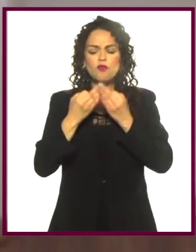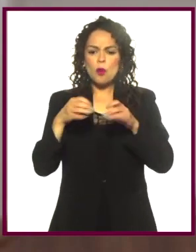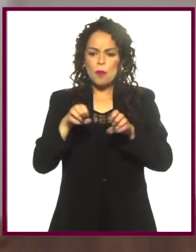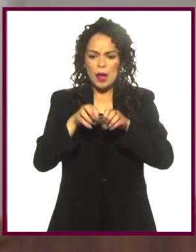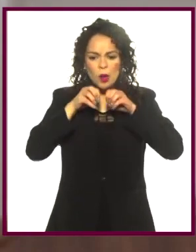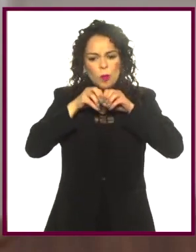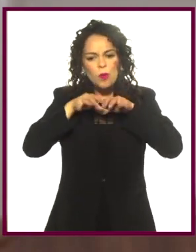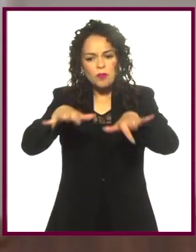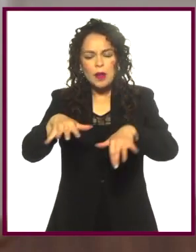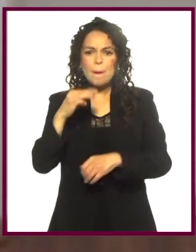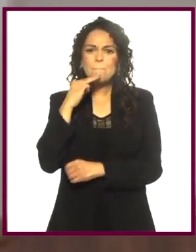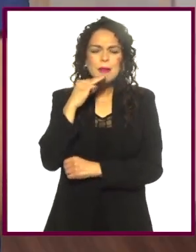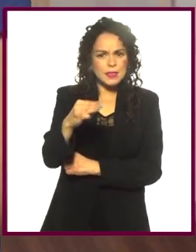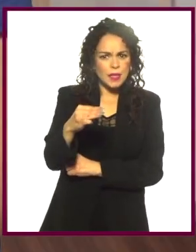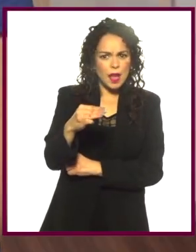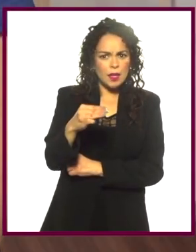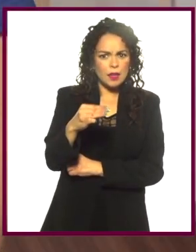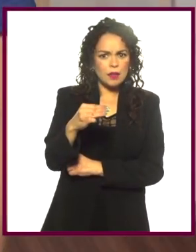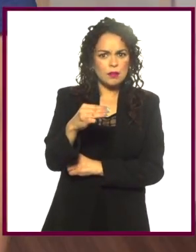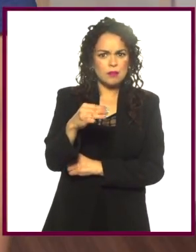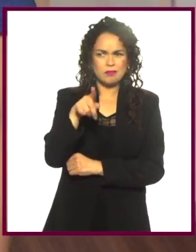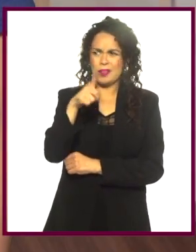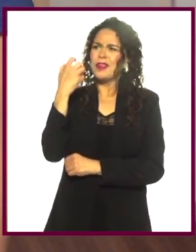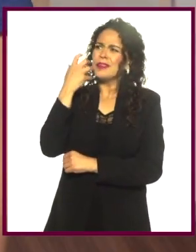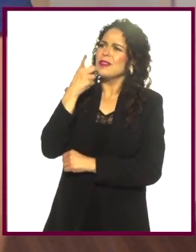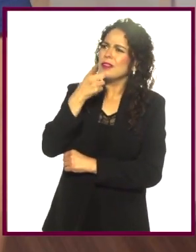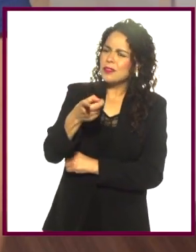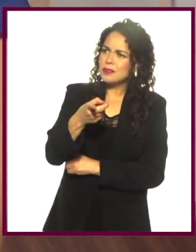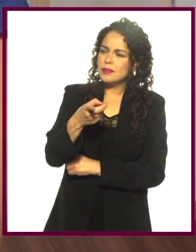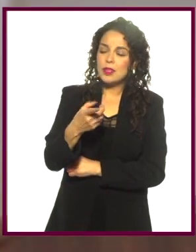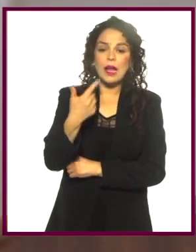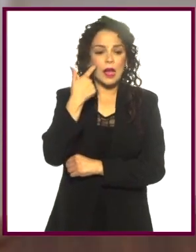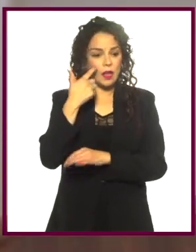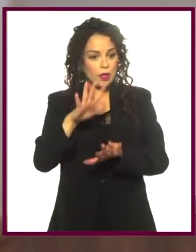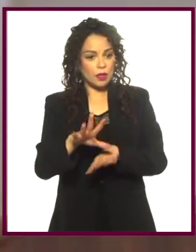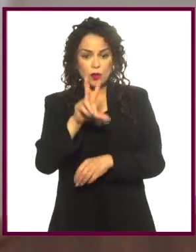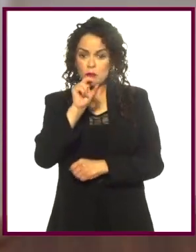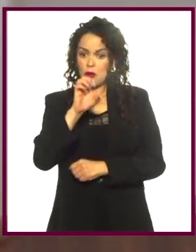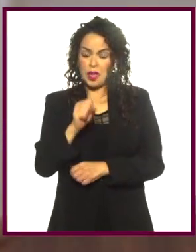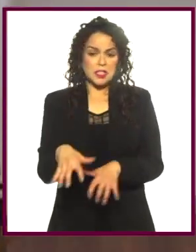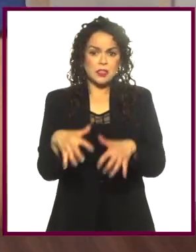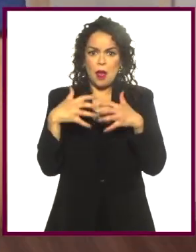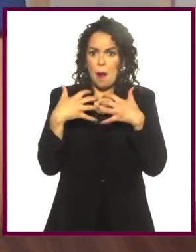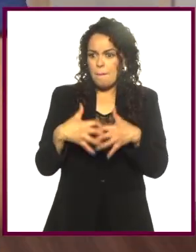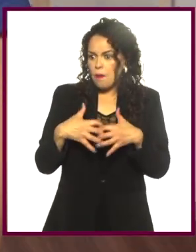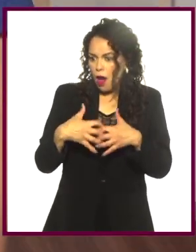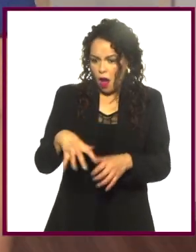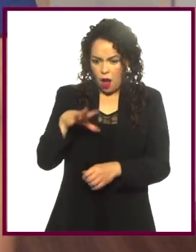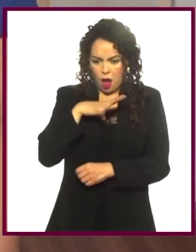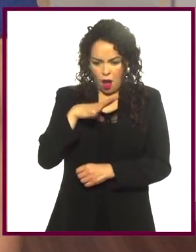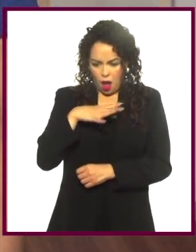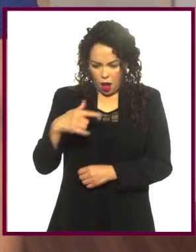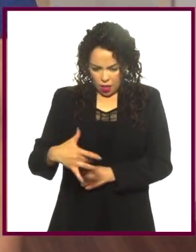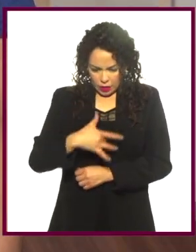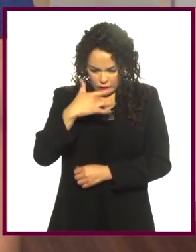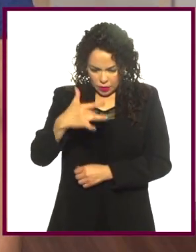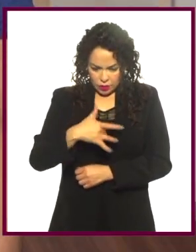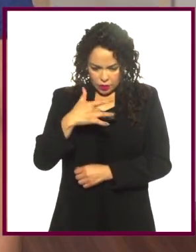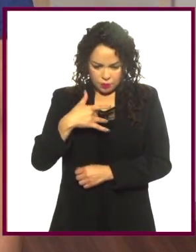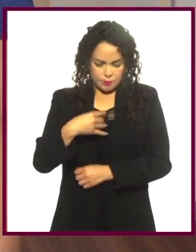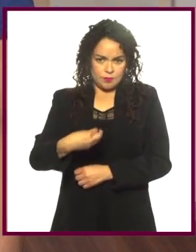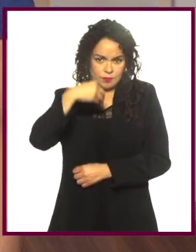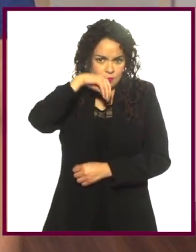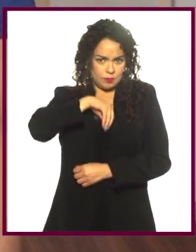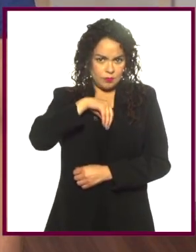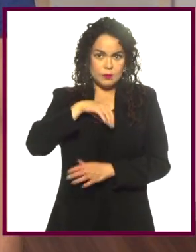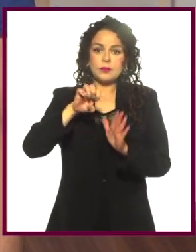transmiten los mensajes? ¿A qué te refieres? Sí, pues a que no somos máquinas. Tenemos sentimientos e intenciones.